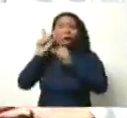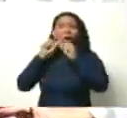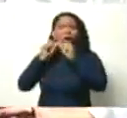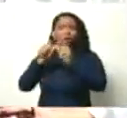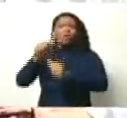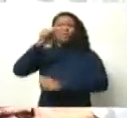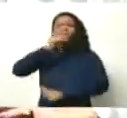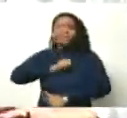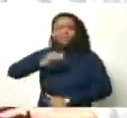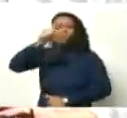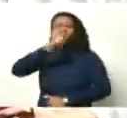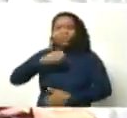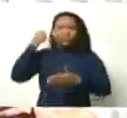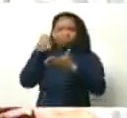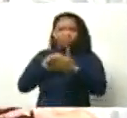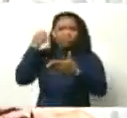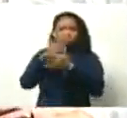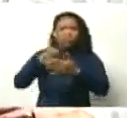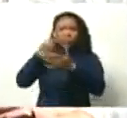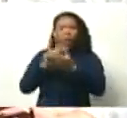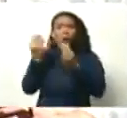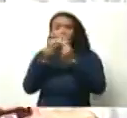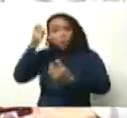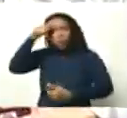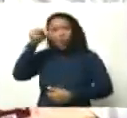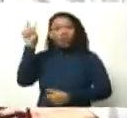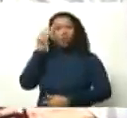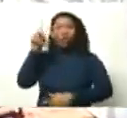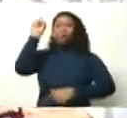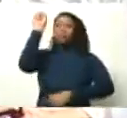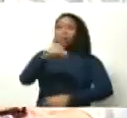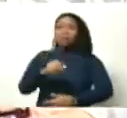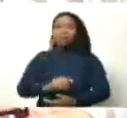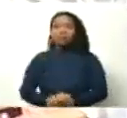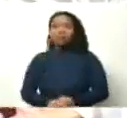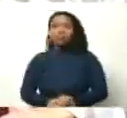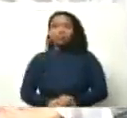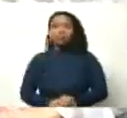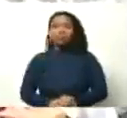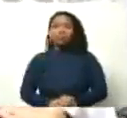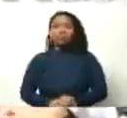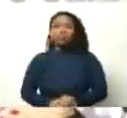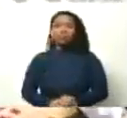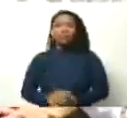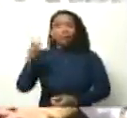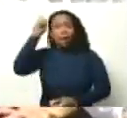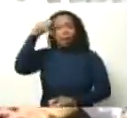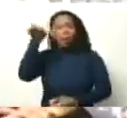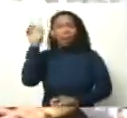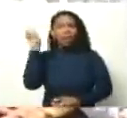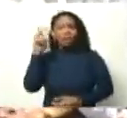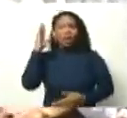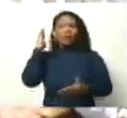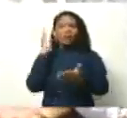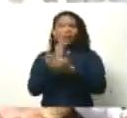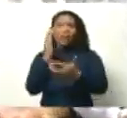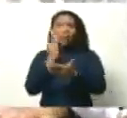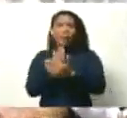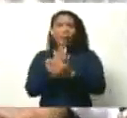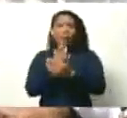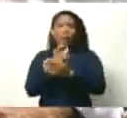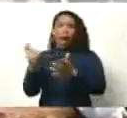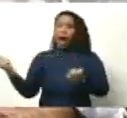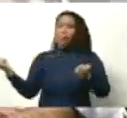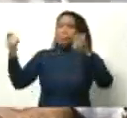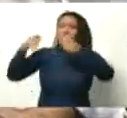él sigue luchando, como el pueblo venezolano también. El pueblo venezolano siempre apostó